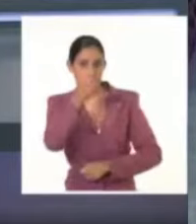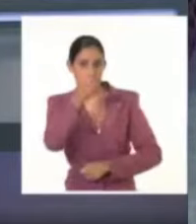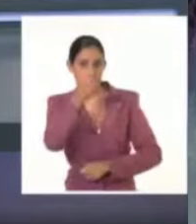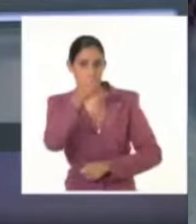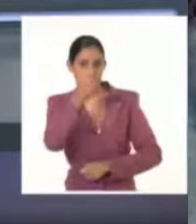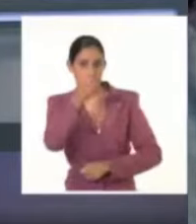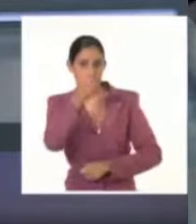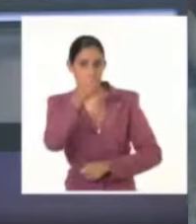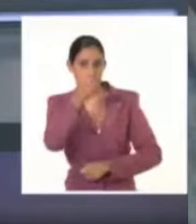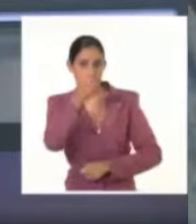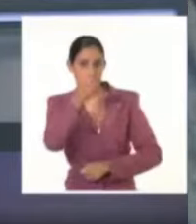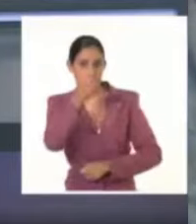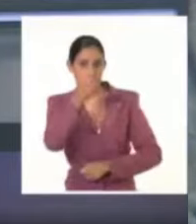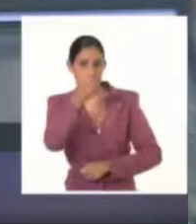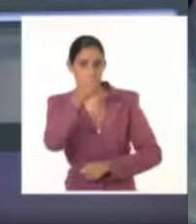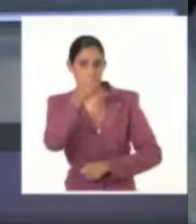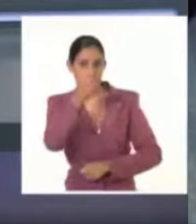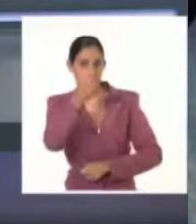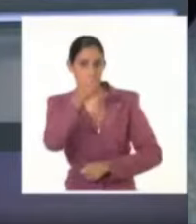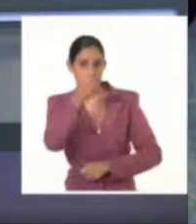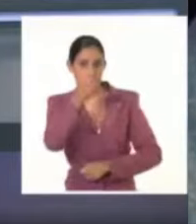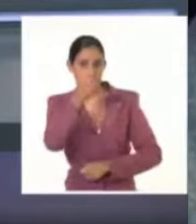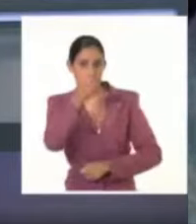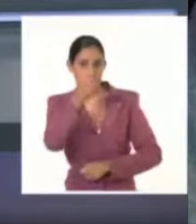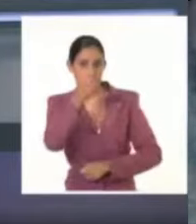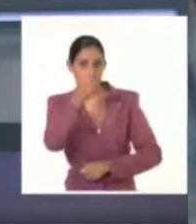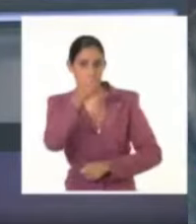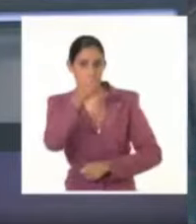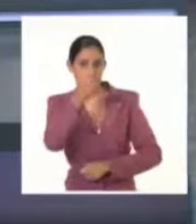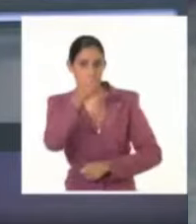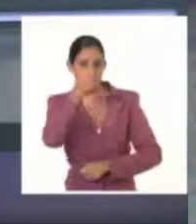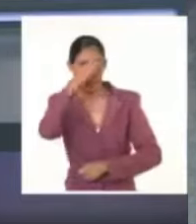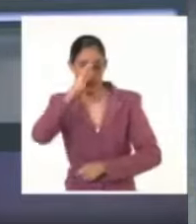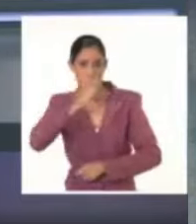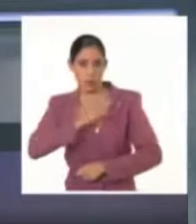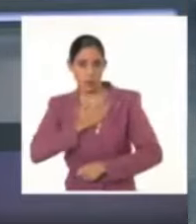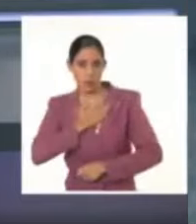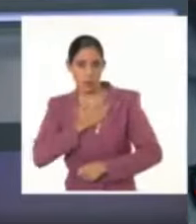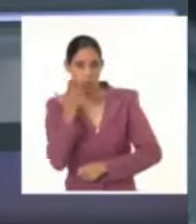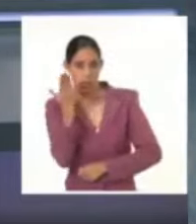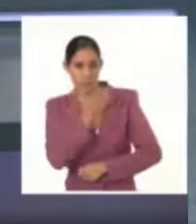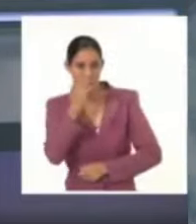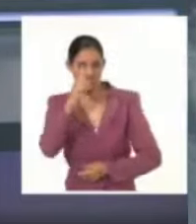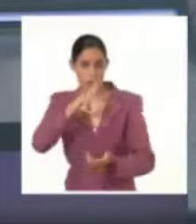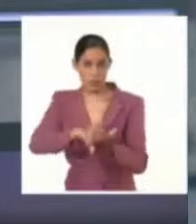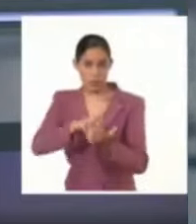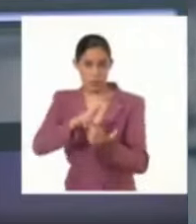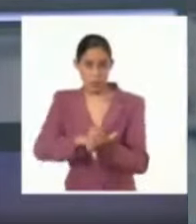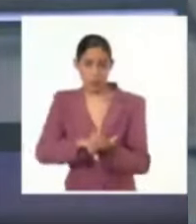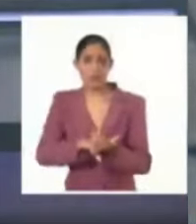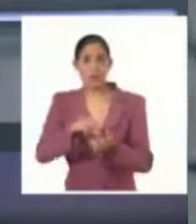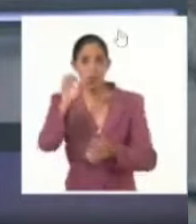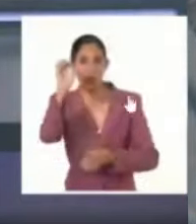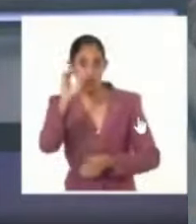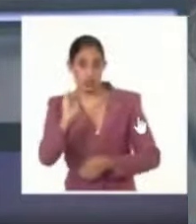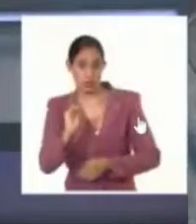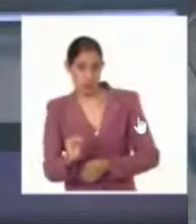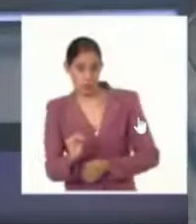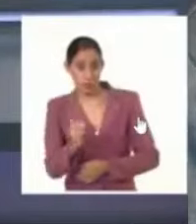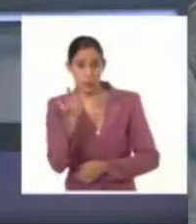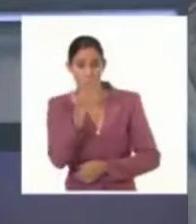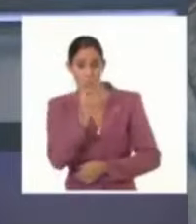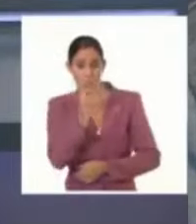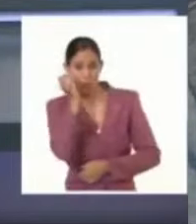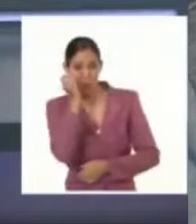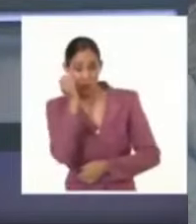Esto no la resiste nadie. Bueno, el cubano es el único que resiste. Político y secretario de organización del Comité Central, Roberto